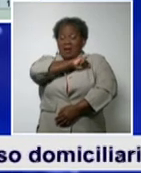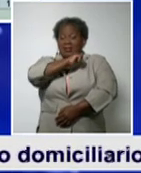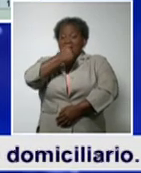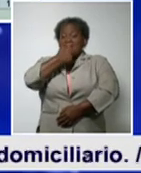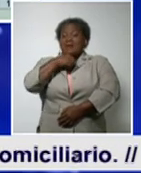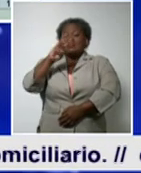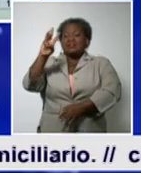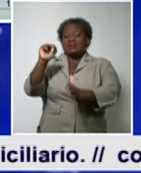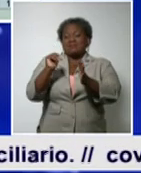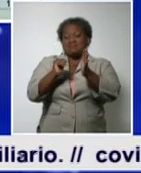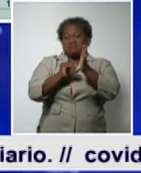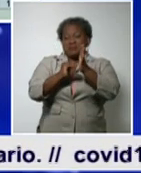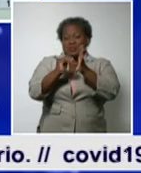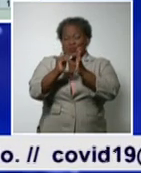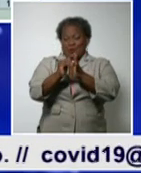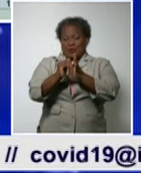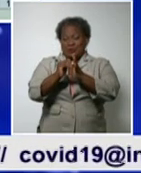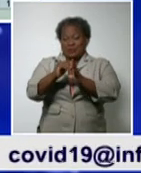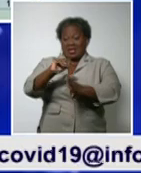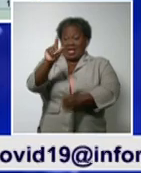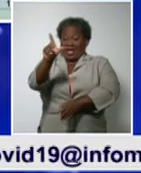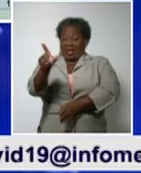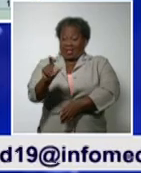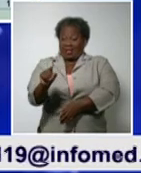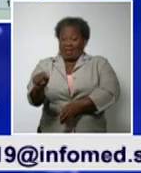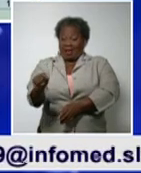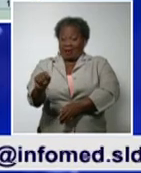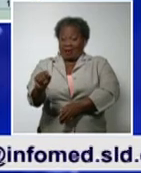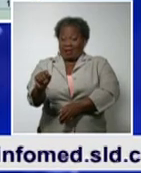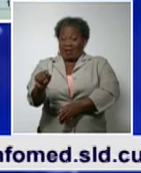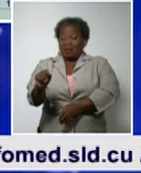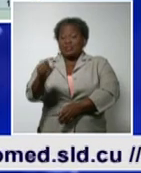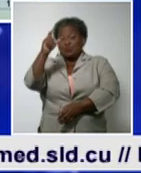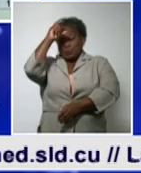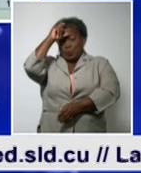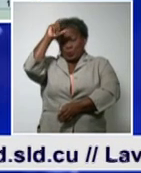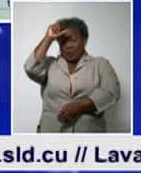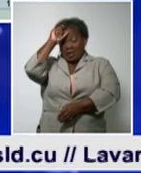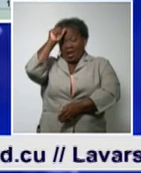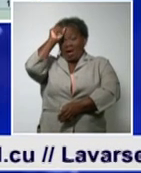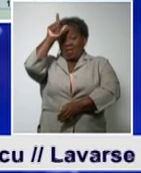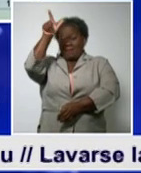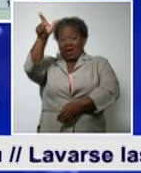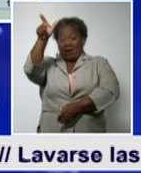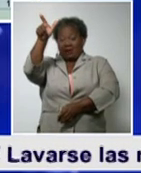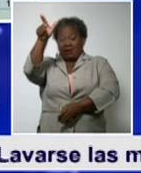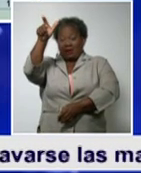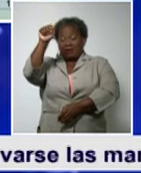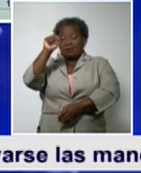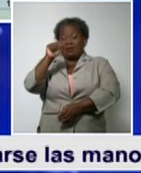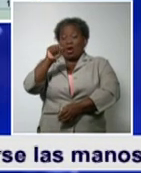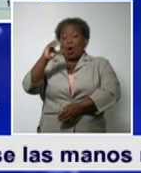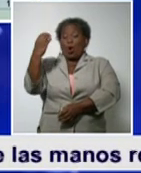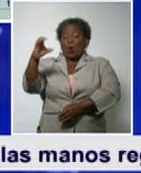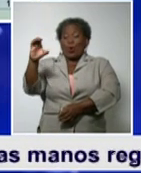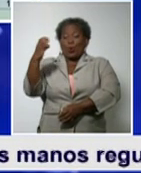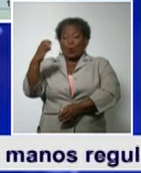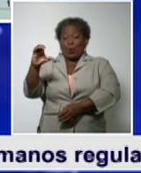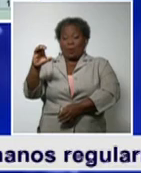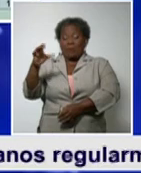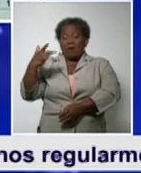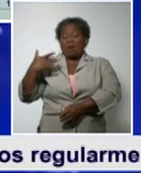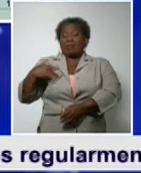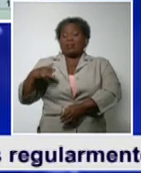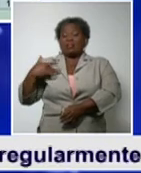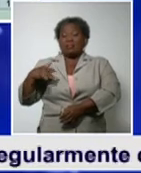una. Italia, Turquía, Alemania, Colombia y Argentina